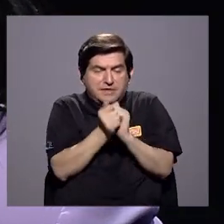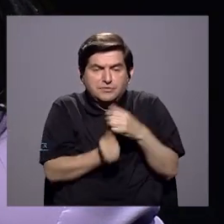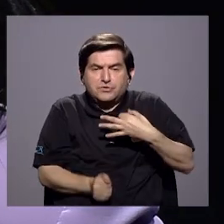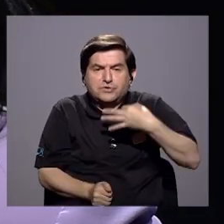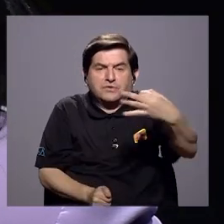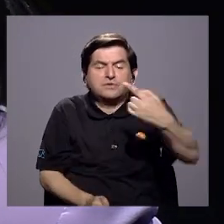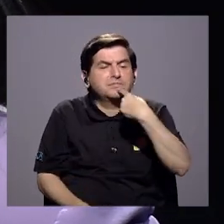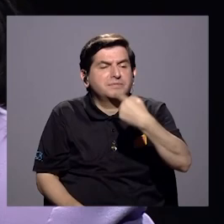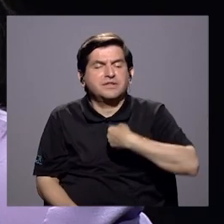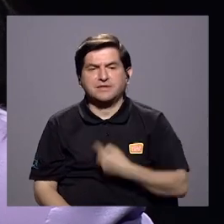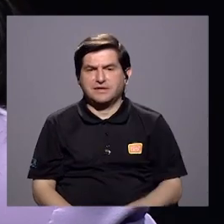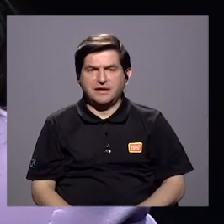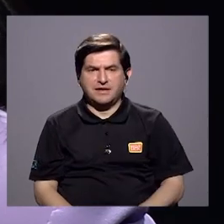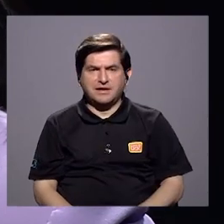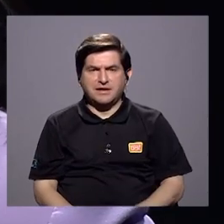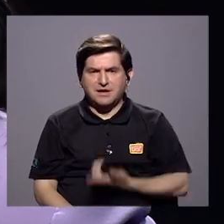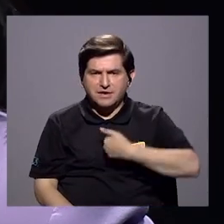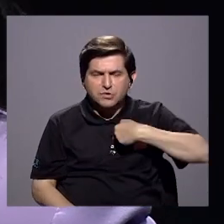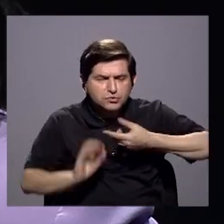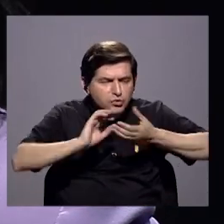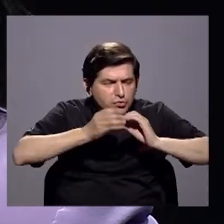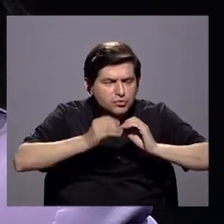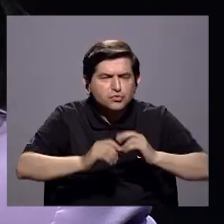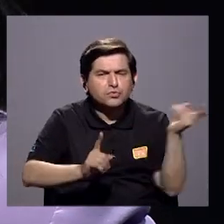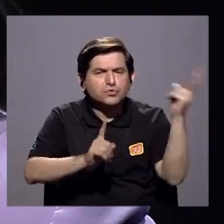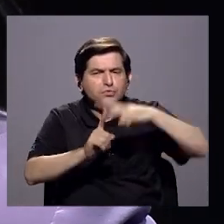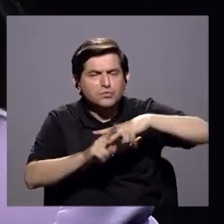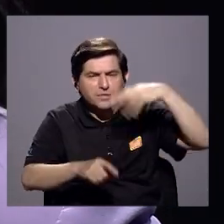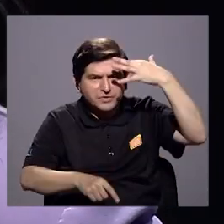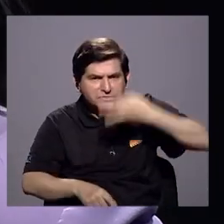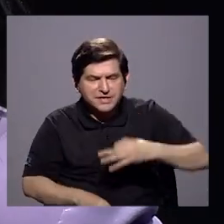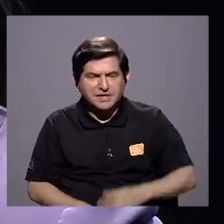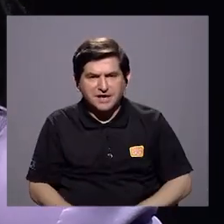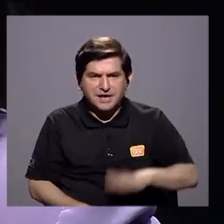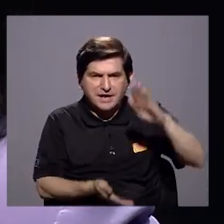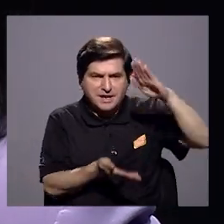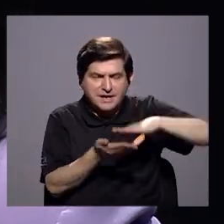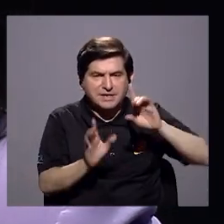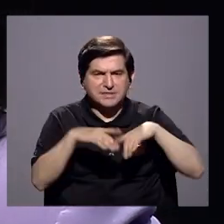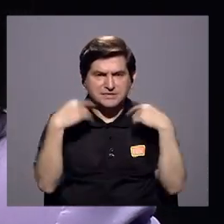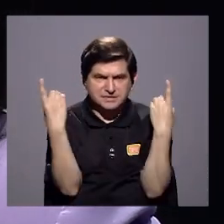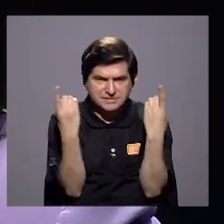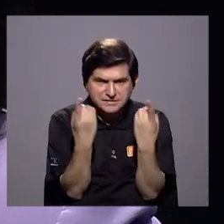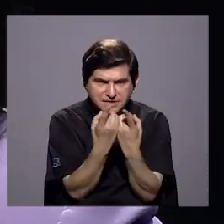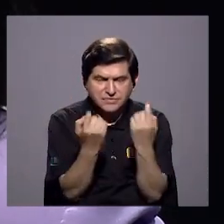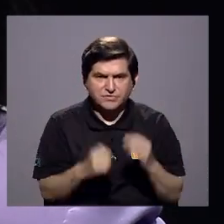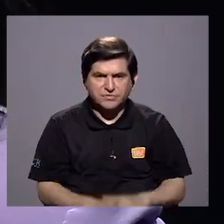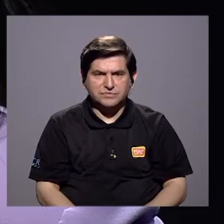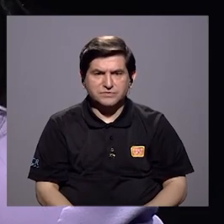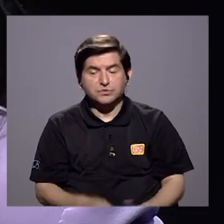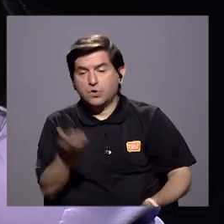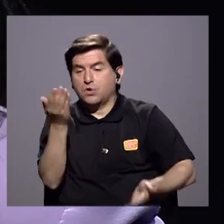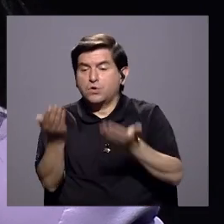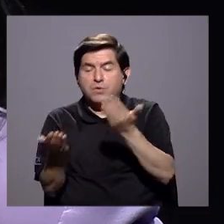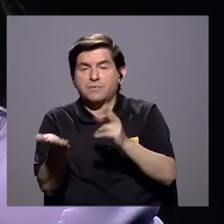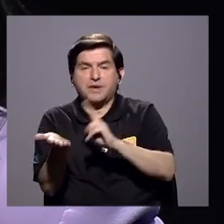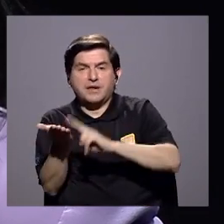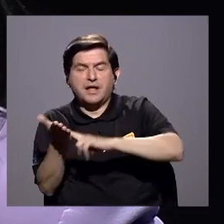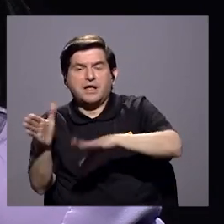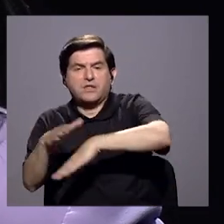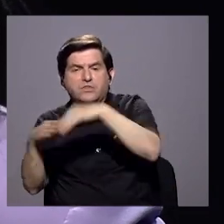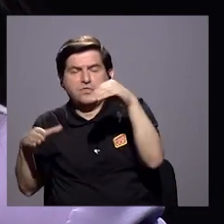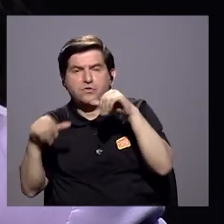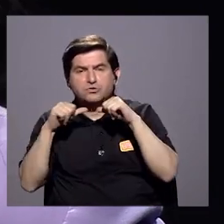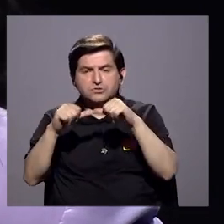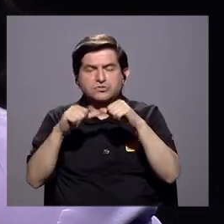a día, que me digan, doña Andrea, corrimos números y creemos que si reduce tal departamento a tal, comparado a contratarlo por